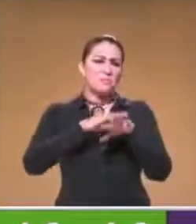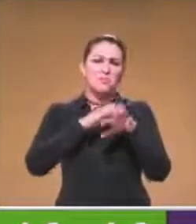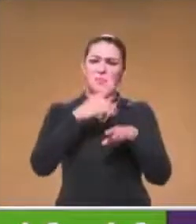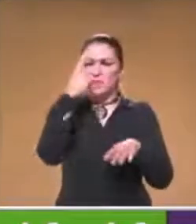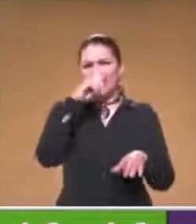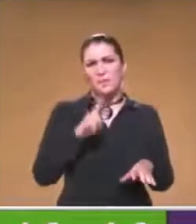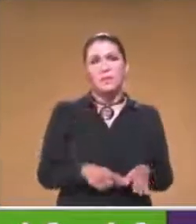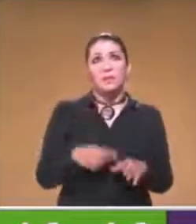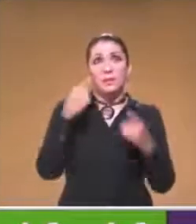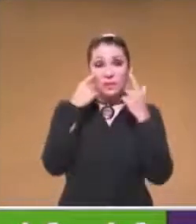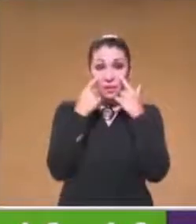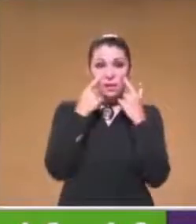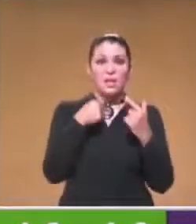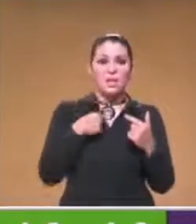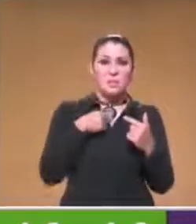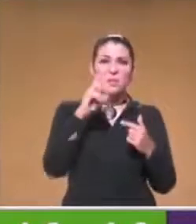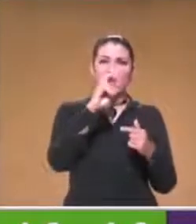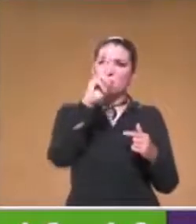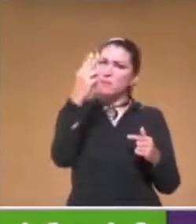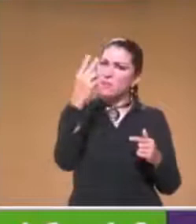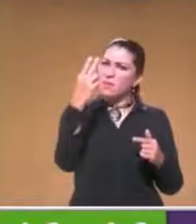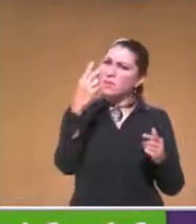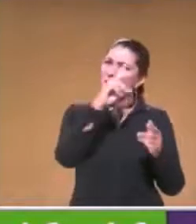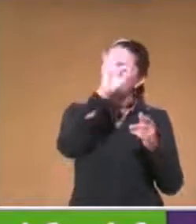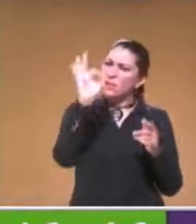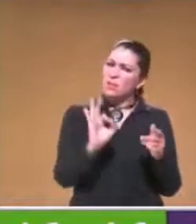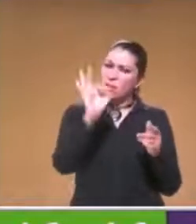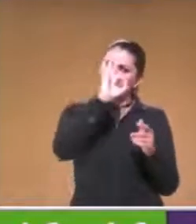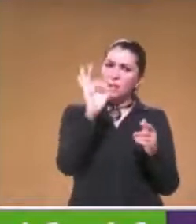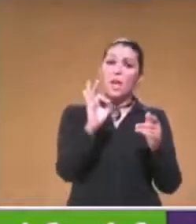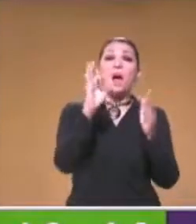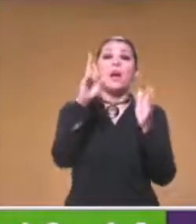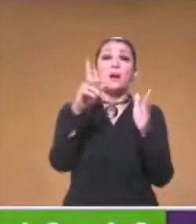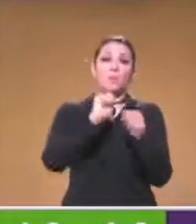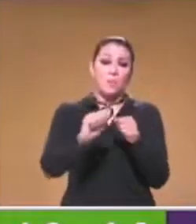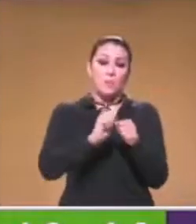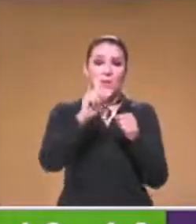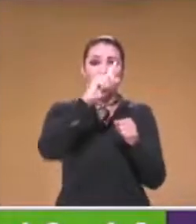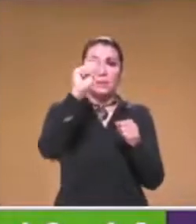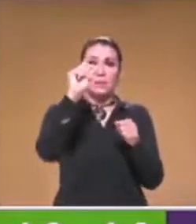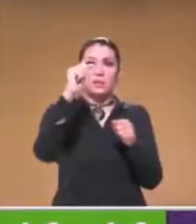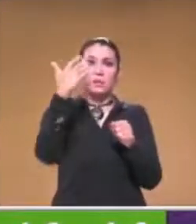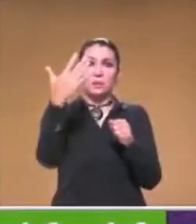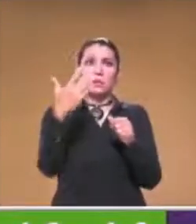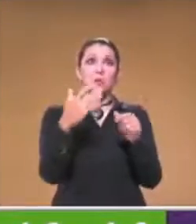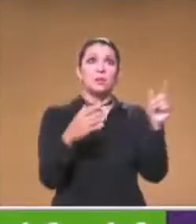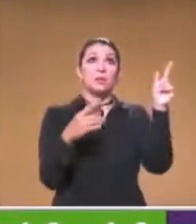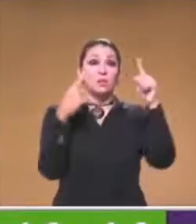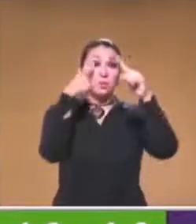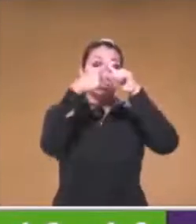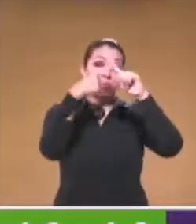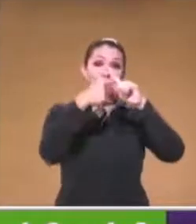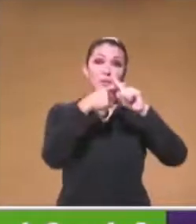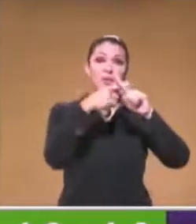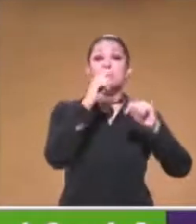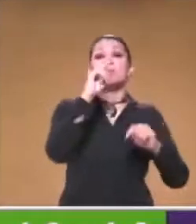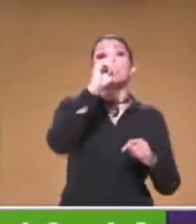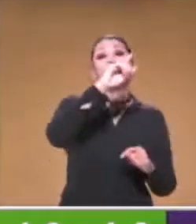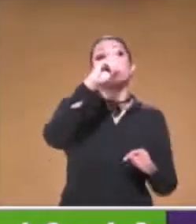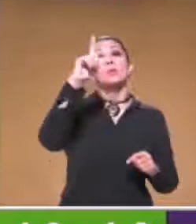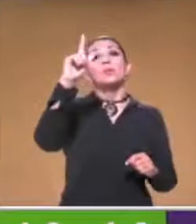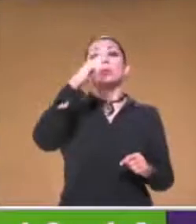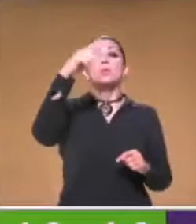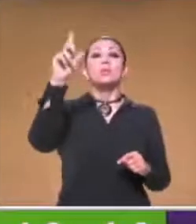el 25% de descuento, quiere decir que voy a pagar el 75%. Entonces multiplico por 0.75. Y ya por